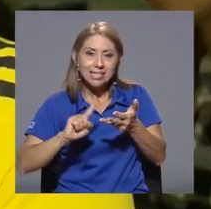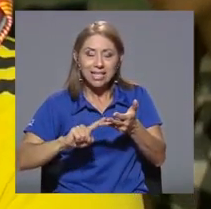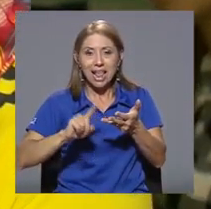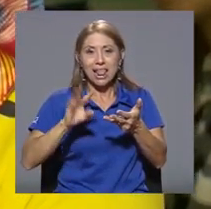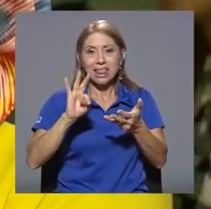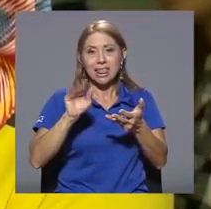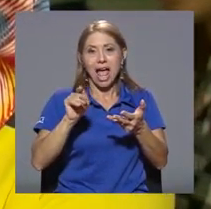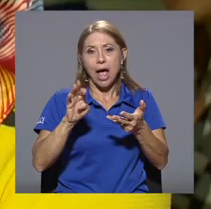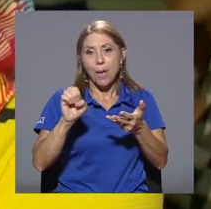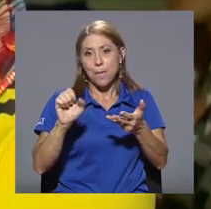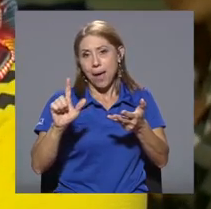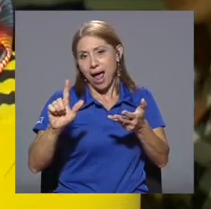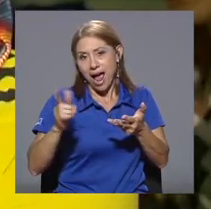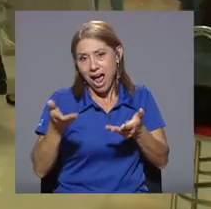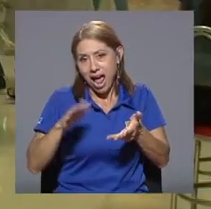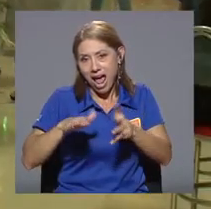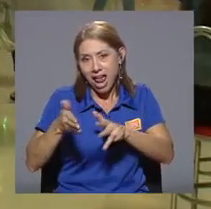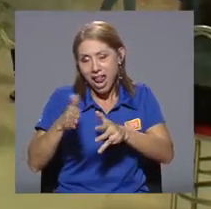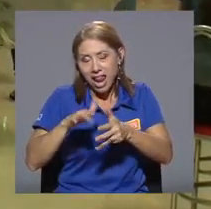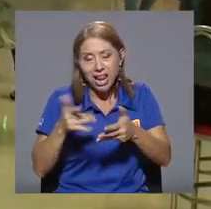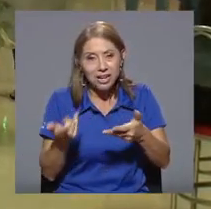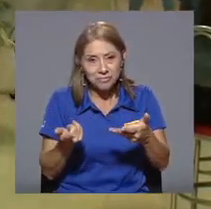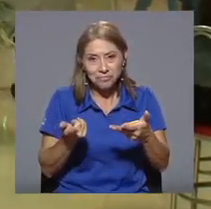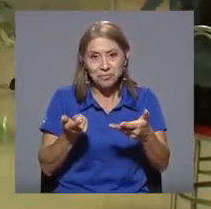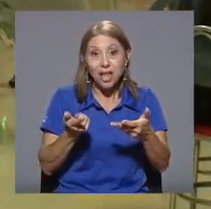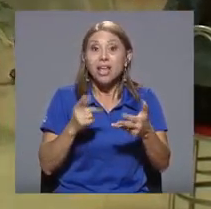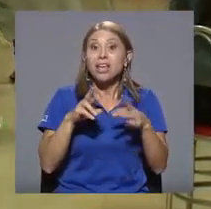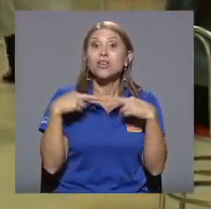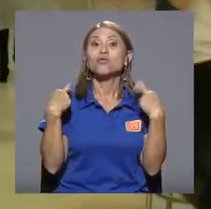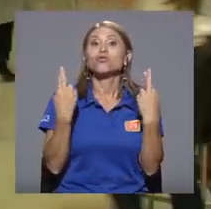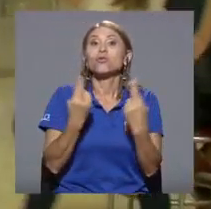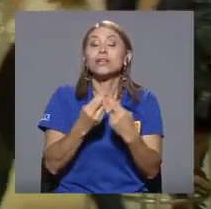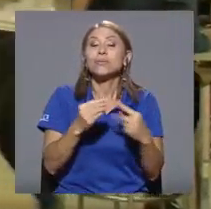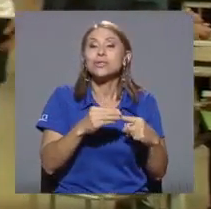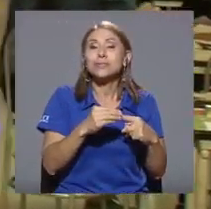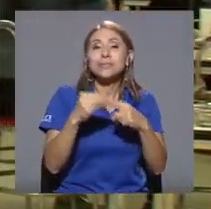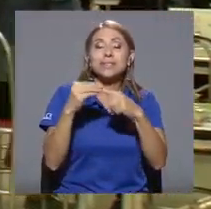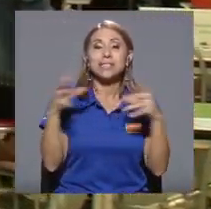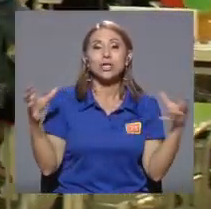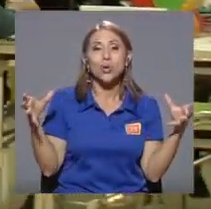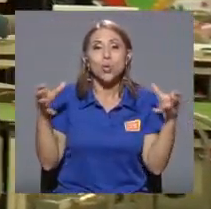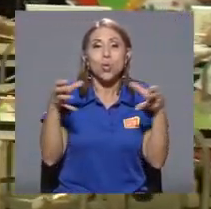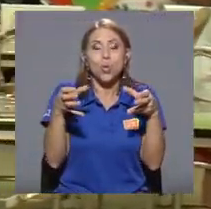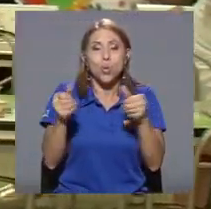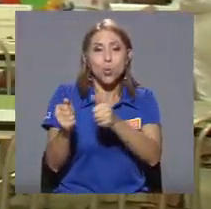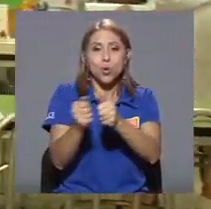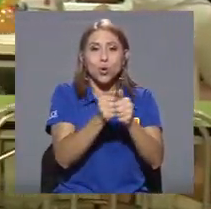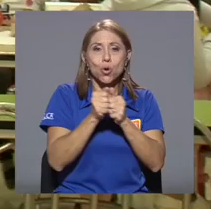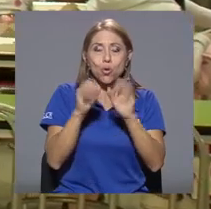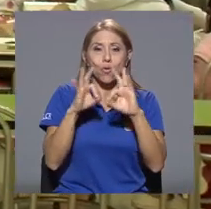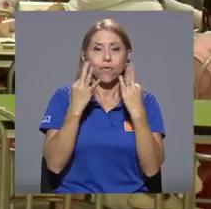tamal, algunos, digamos, y nos reunimos, sobre todo es unión familiar.